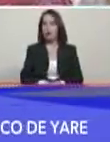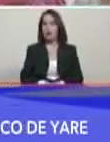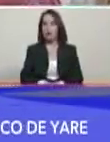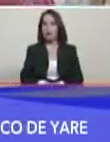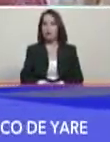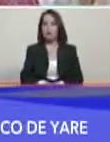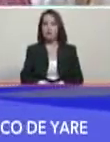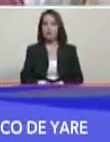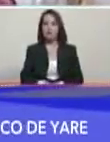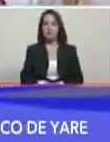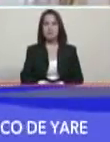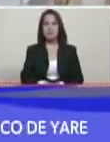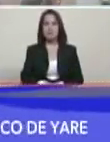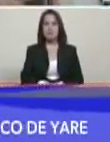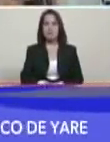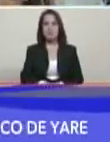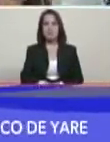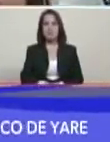Guarapiche, dices tú.